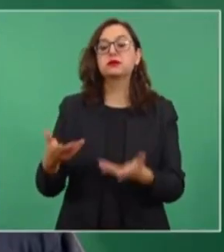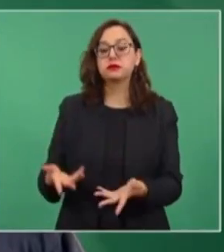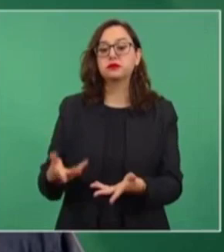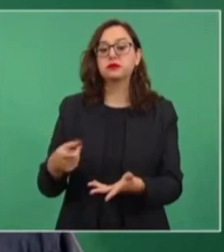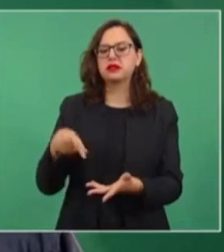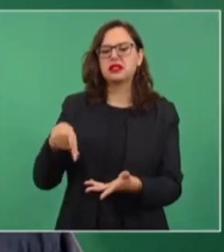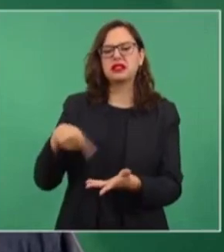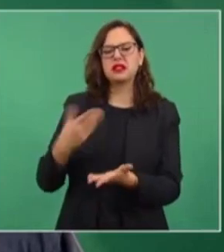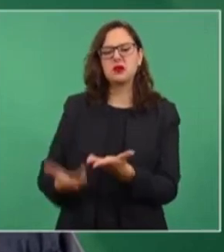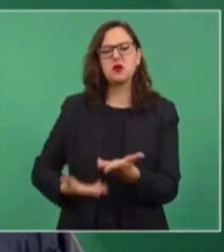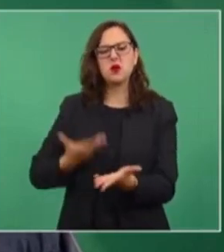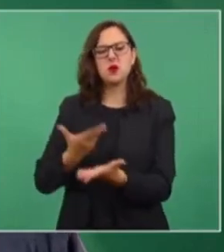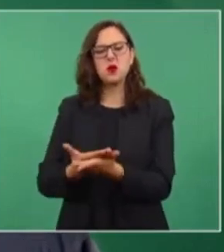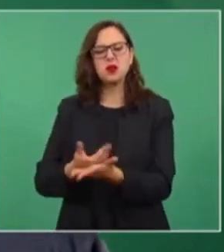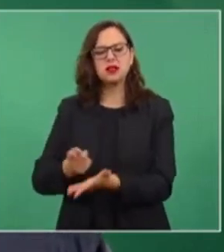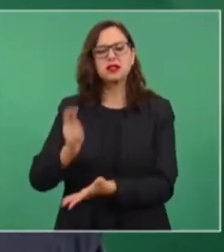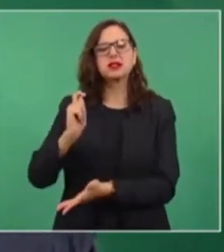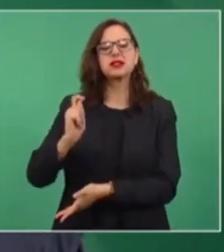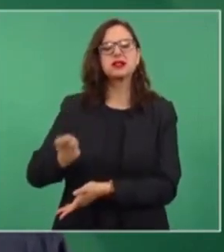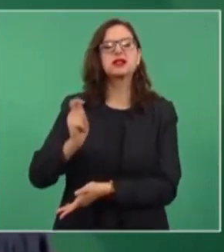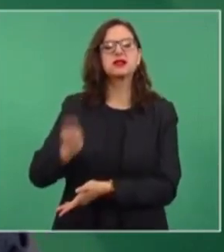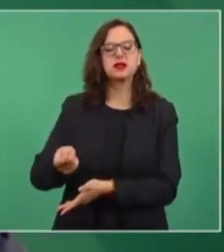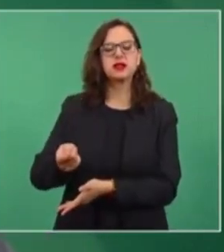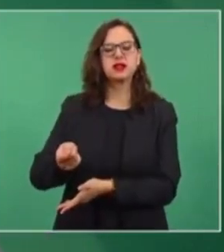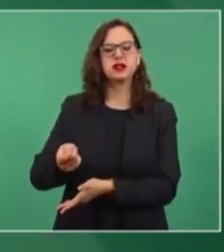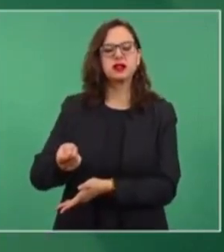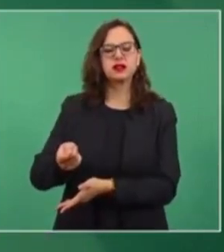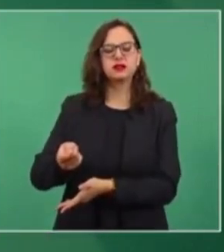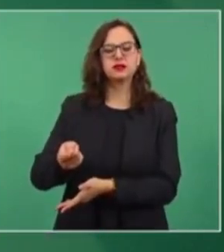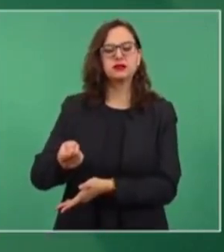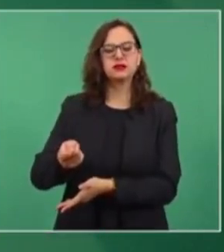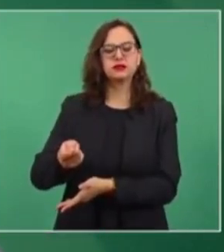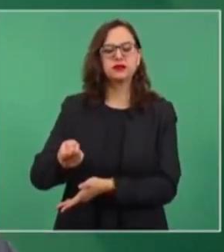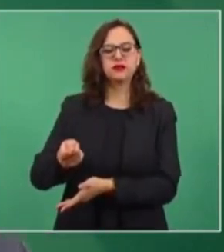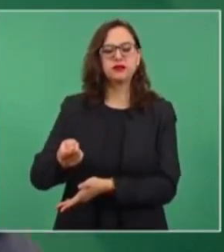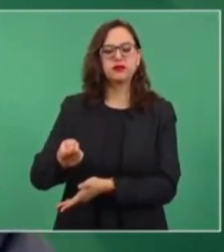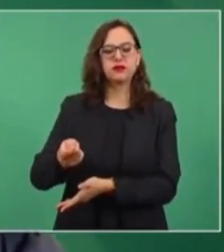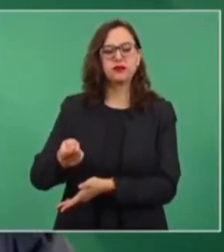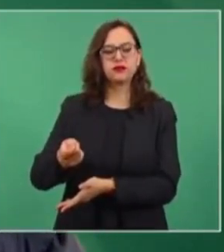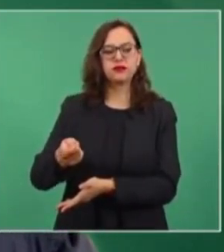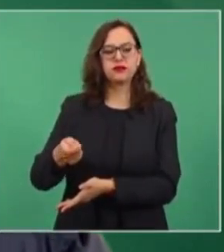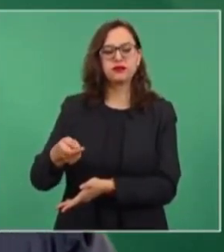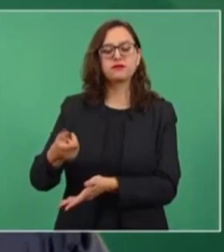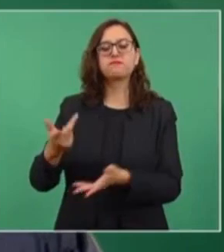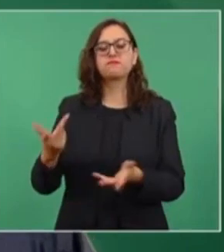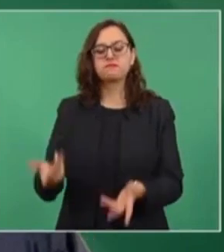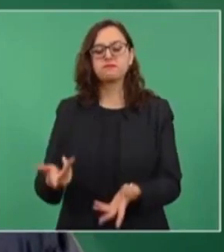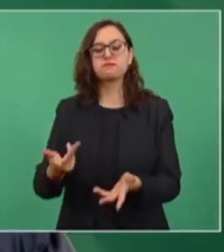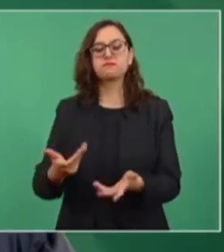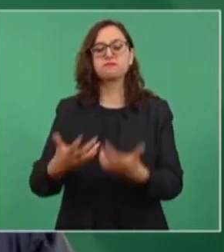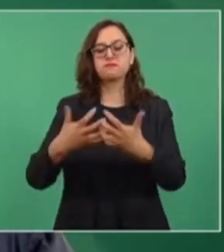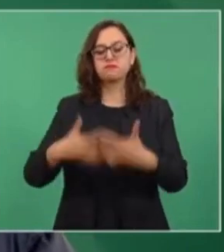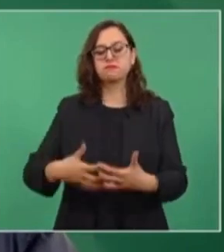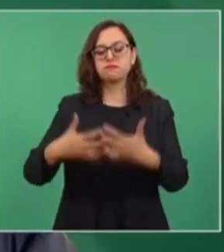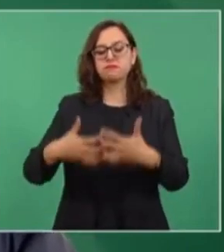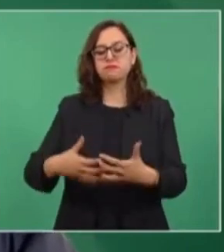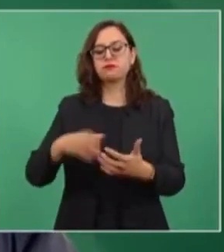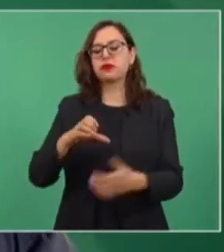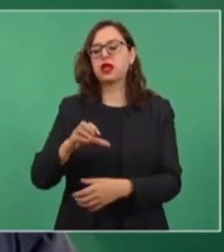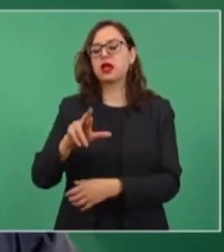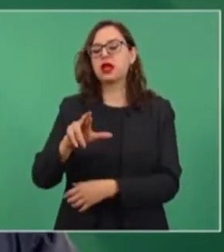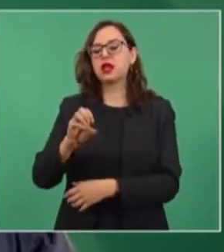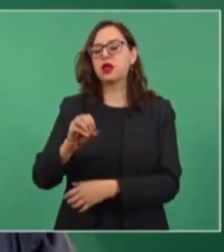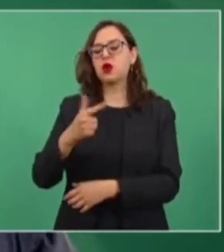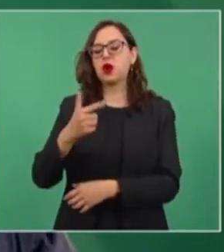consiste brevemente en la construcción de plantas criogénicas